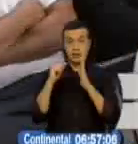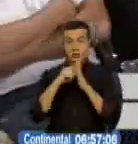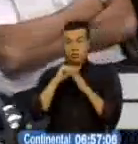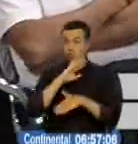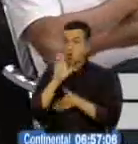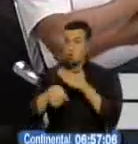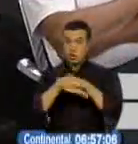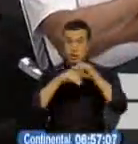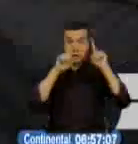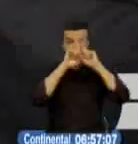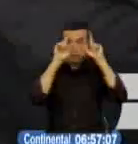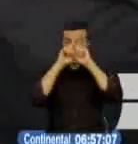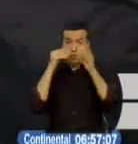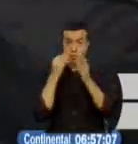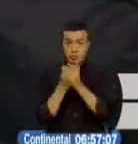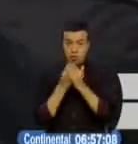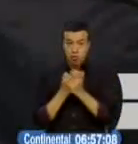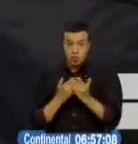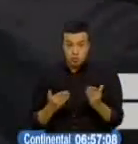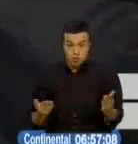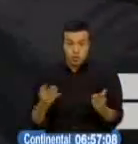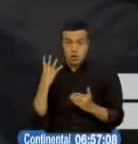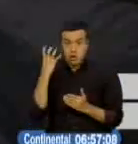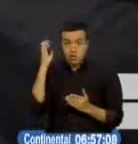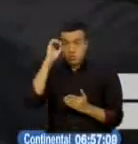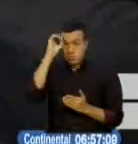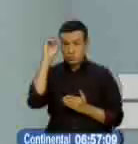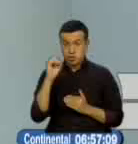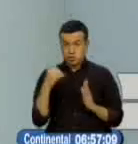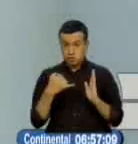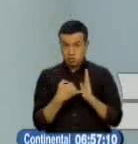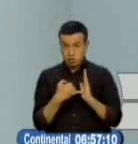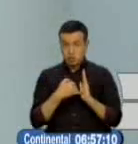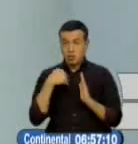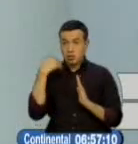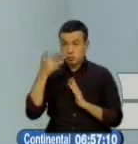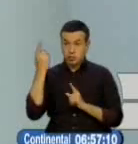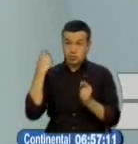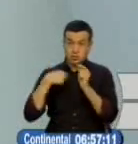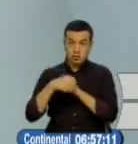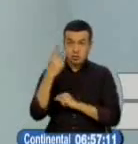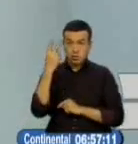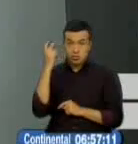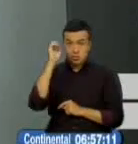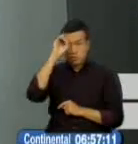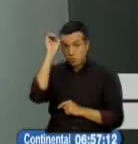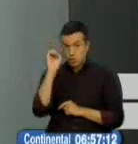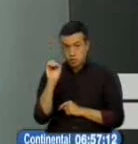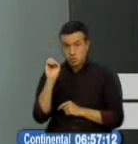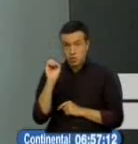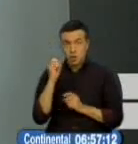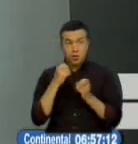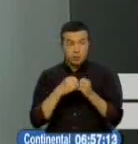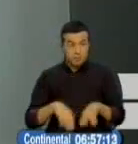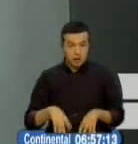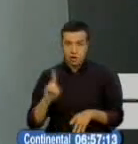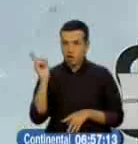las empresas que adquirieron sus productos aún al 14% de IVA y deban venderlos al 12%, no se verán